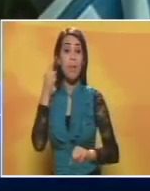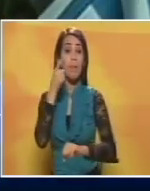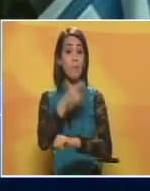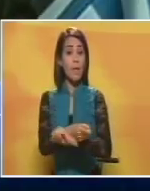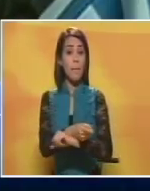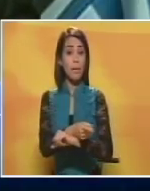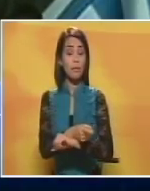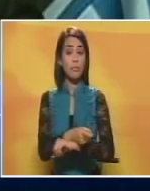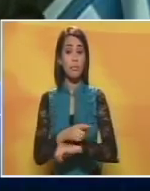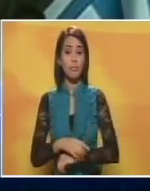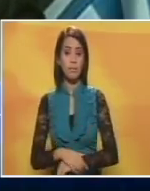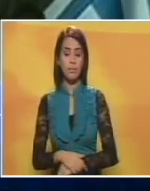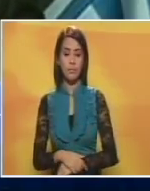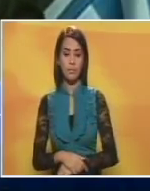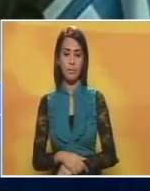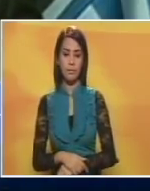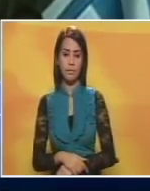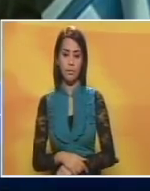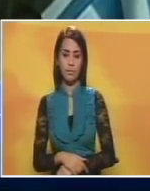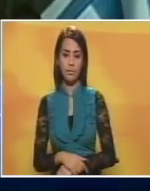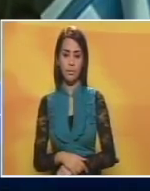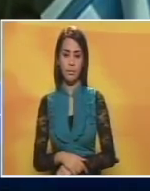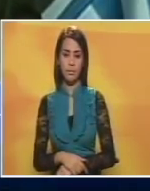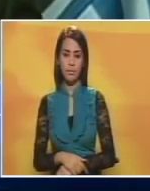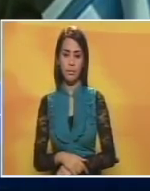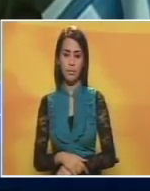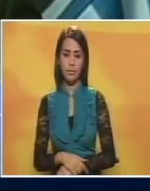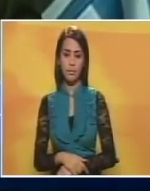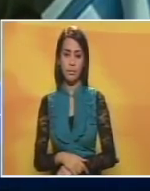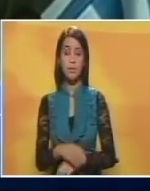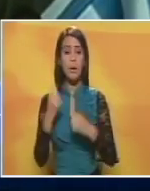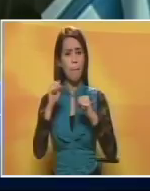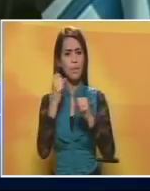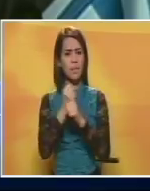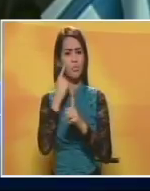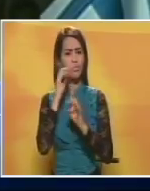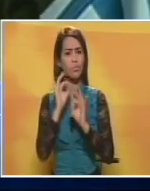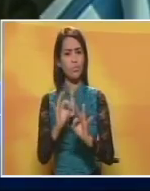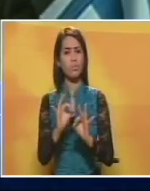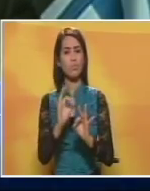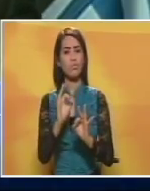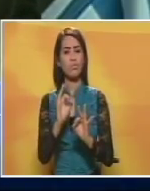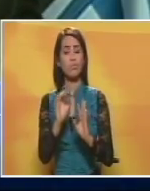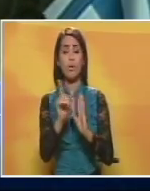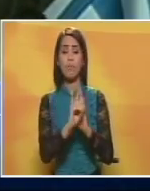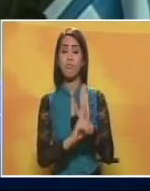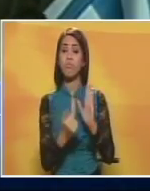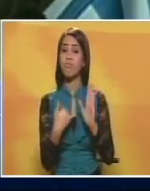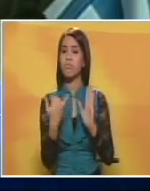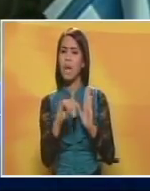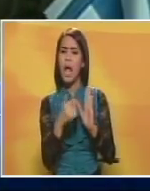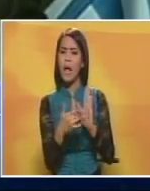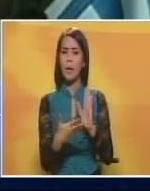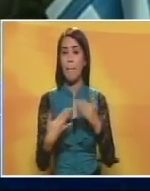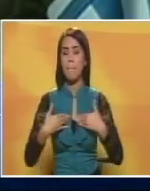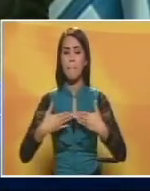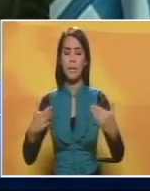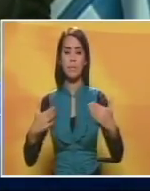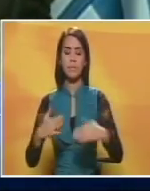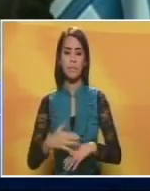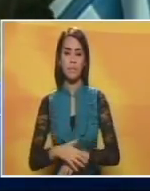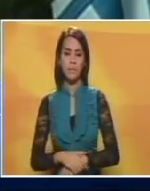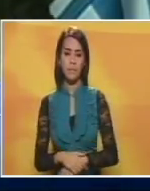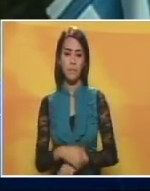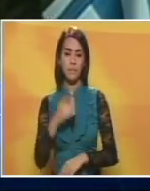obligado, es su deber, practicar la debida diligencia y establecer los mecanismos que permitan